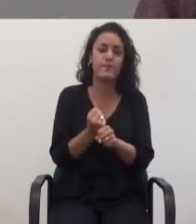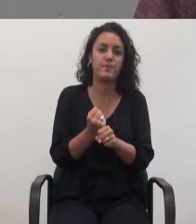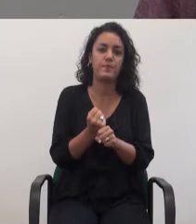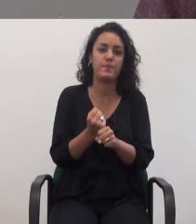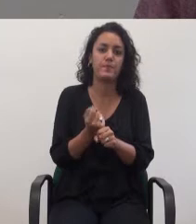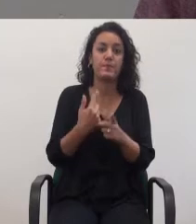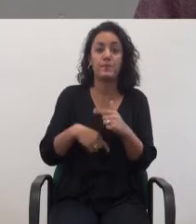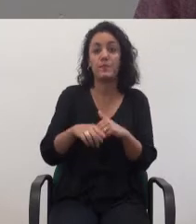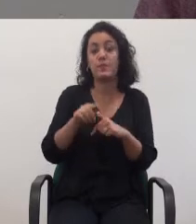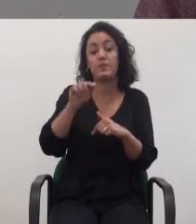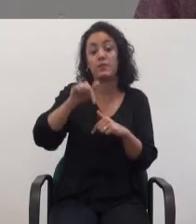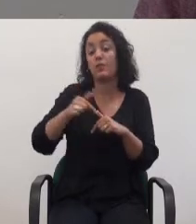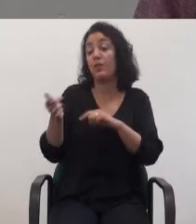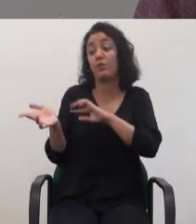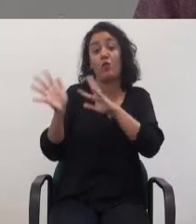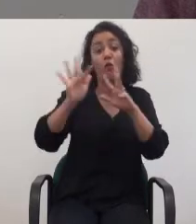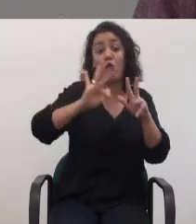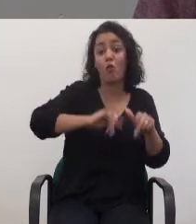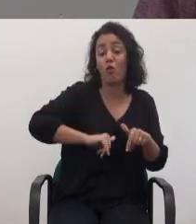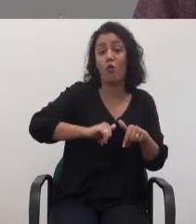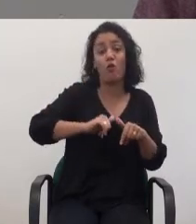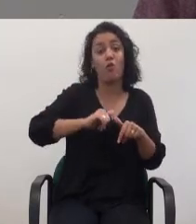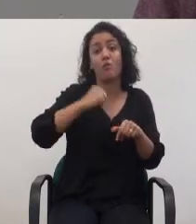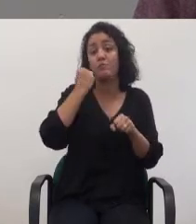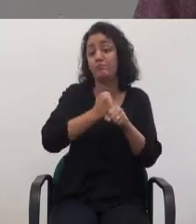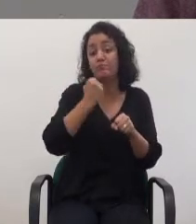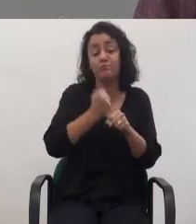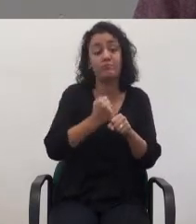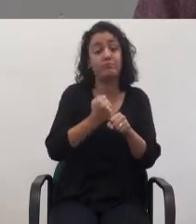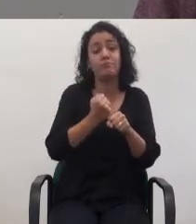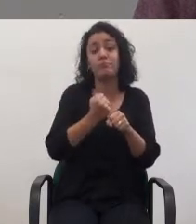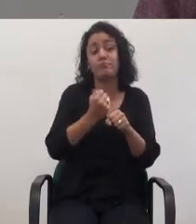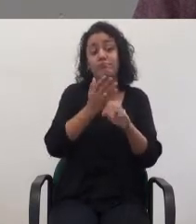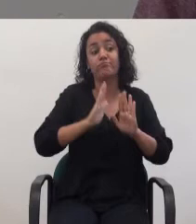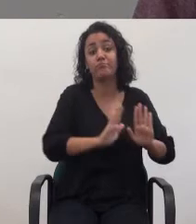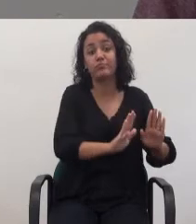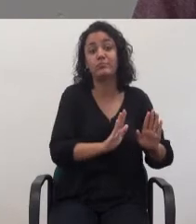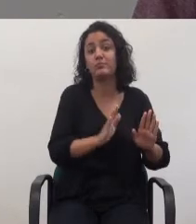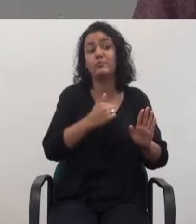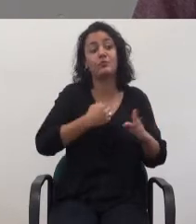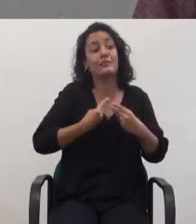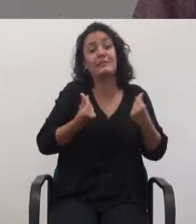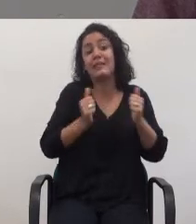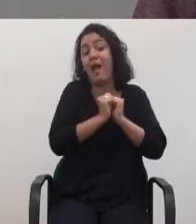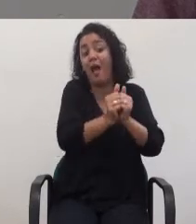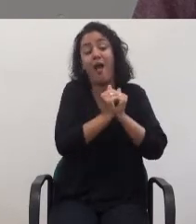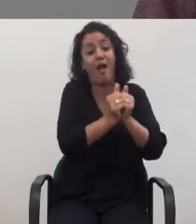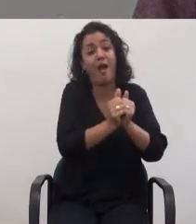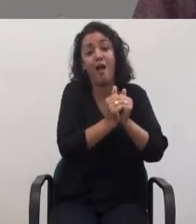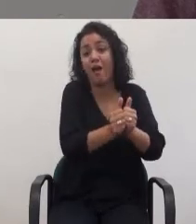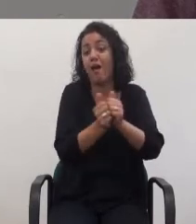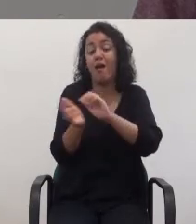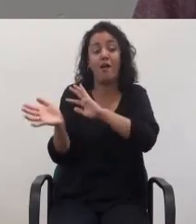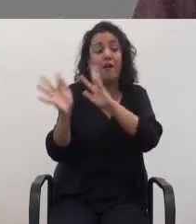de eso, de lo cotidiano. Y bueno, y lo hice muy acompañada, siempre me sentí muy acompañada